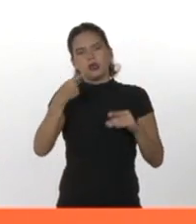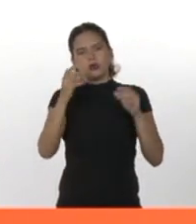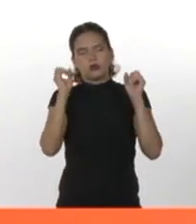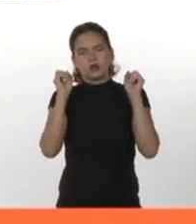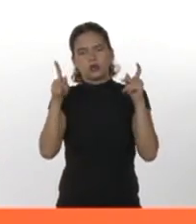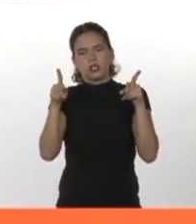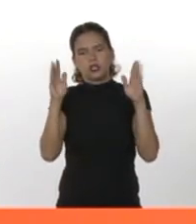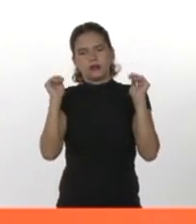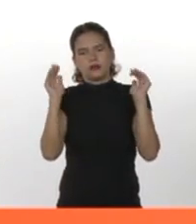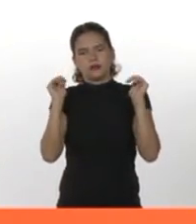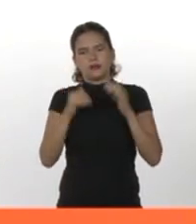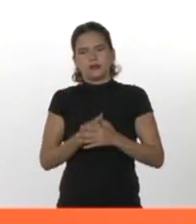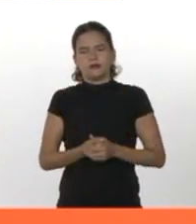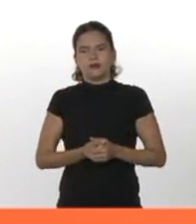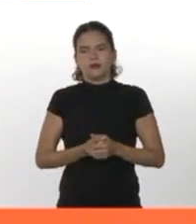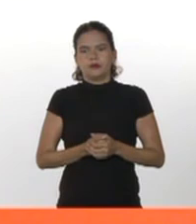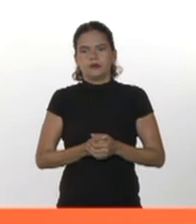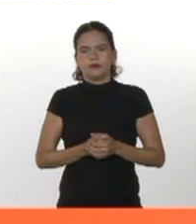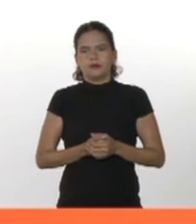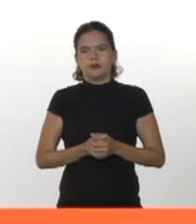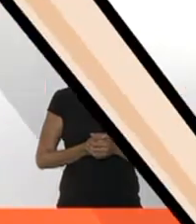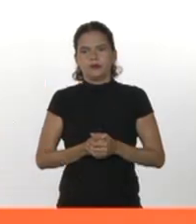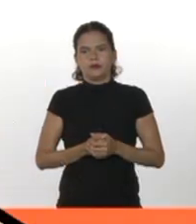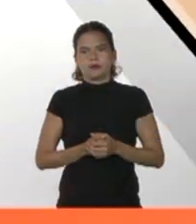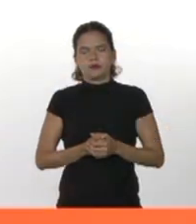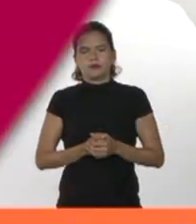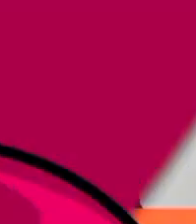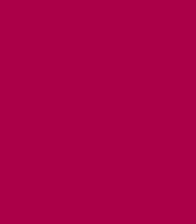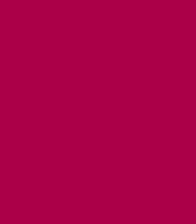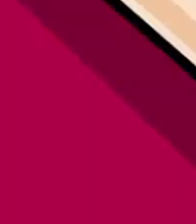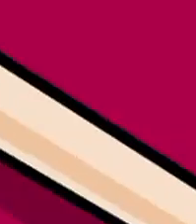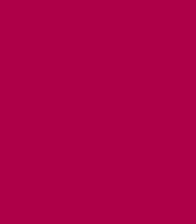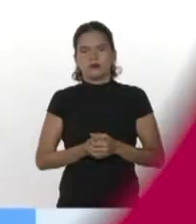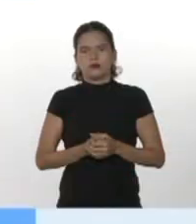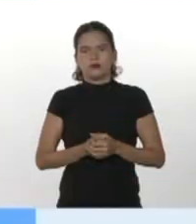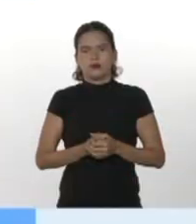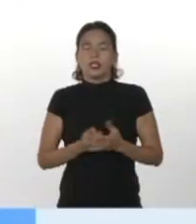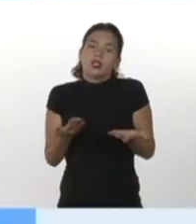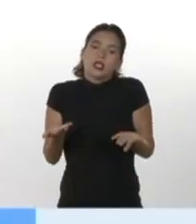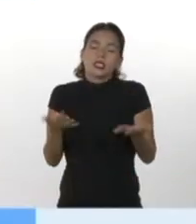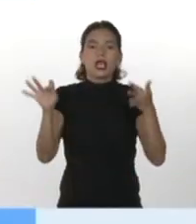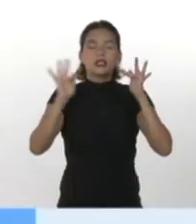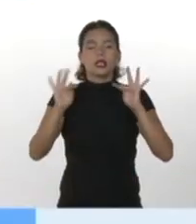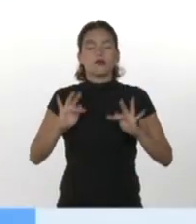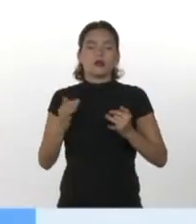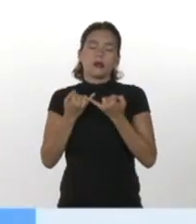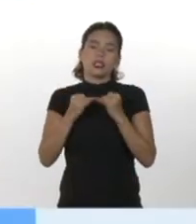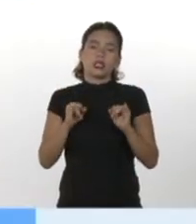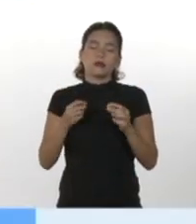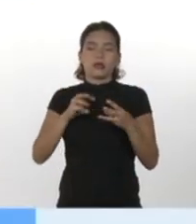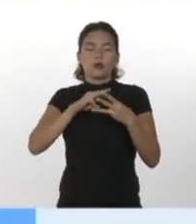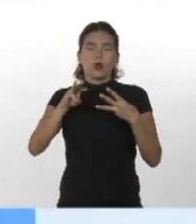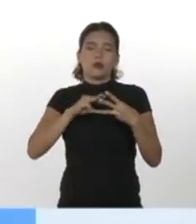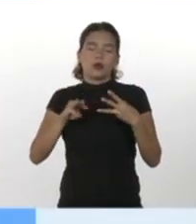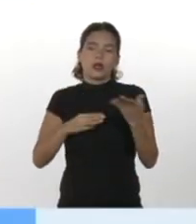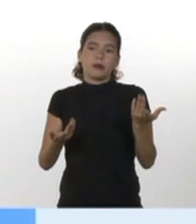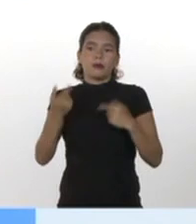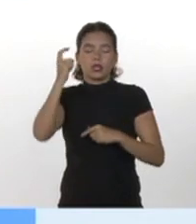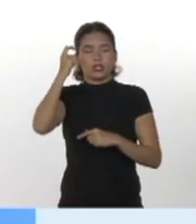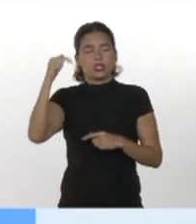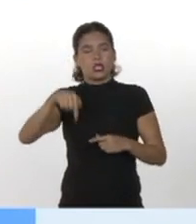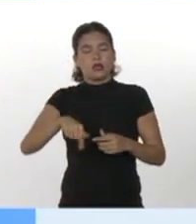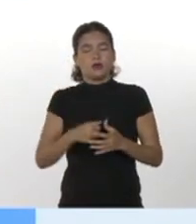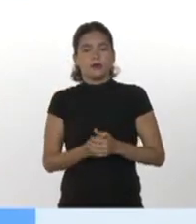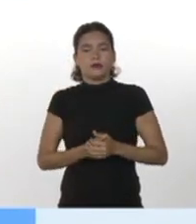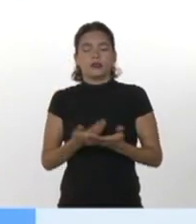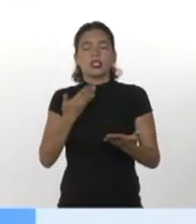hasta una próxima oportunidad. Hasta luego. De esta manera culminamos con nuestro programa por el día de